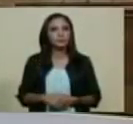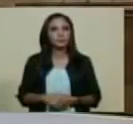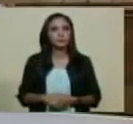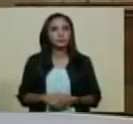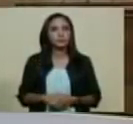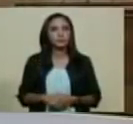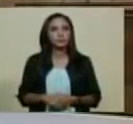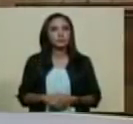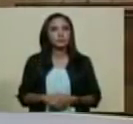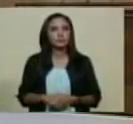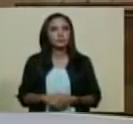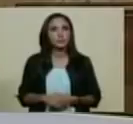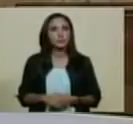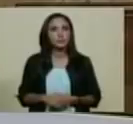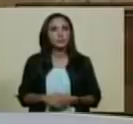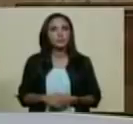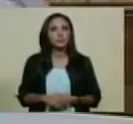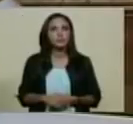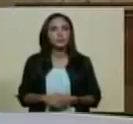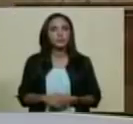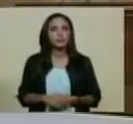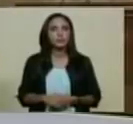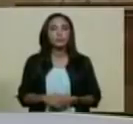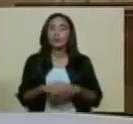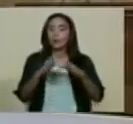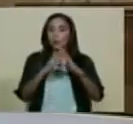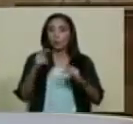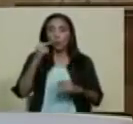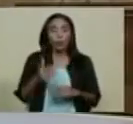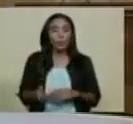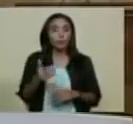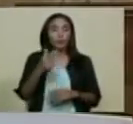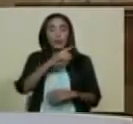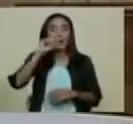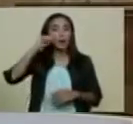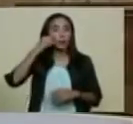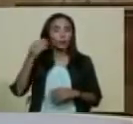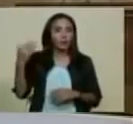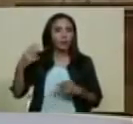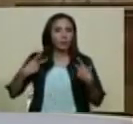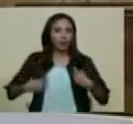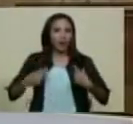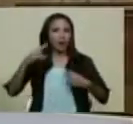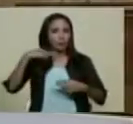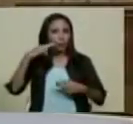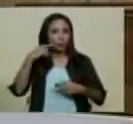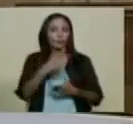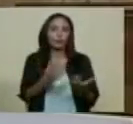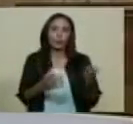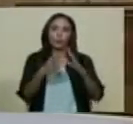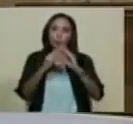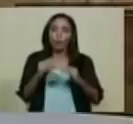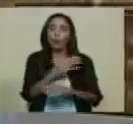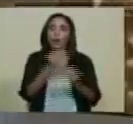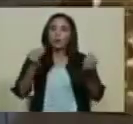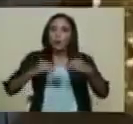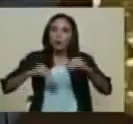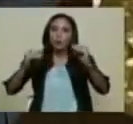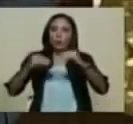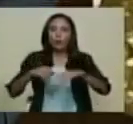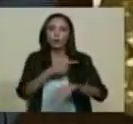Importante, fíjense ustedes, todo esto, me lo recordaba Aristóbulo, es gracias al convenio con China.